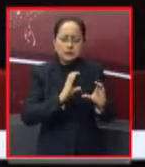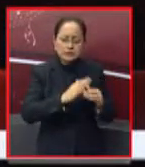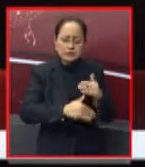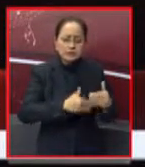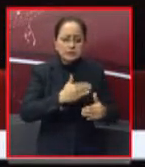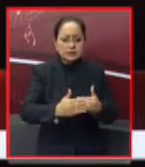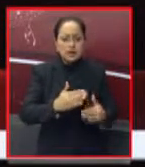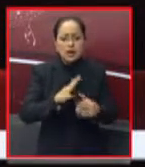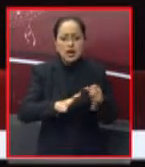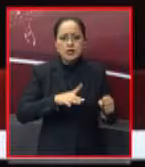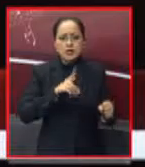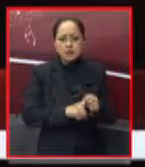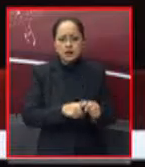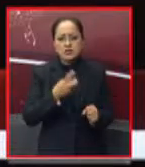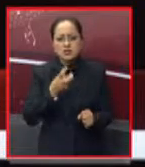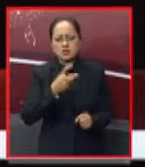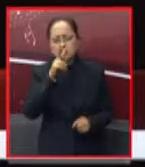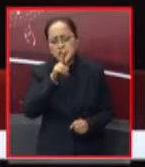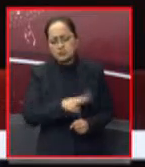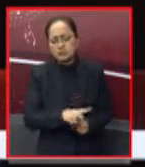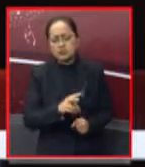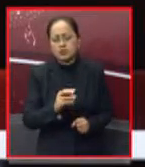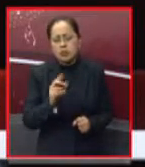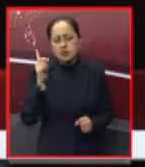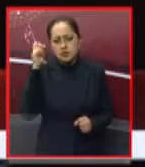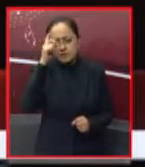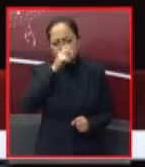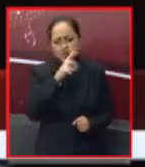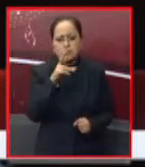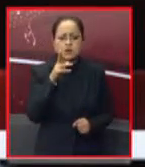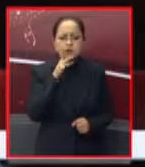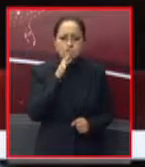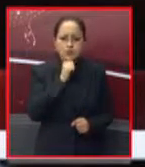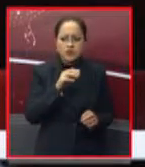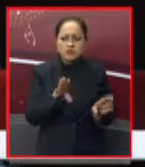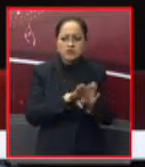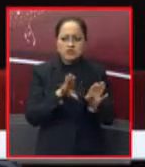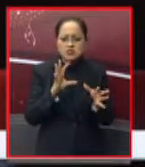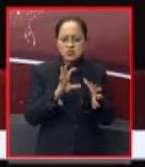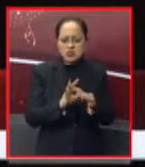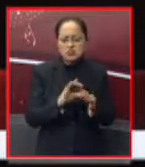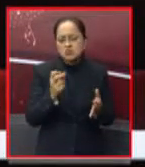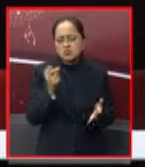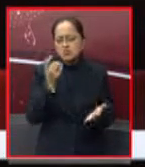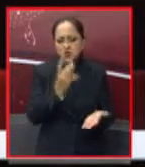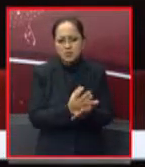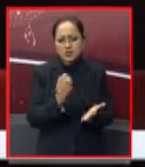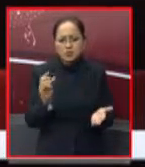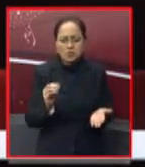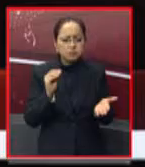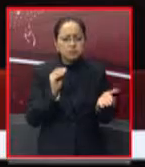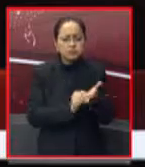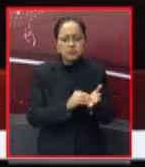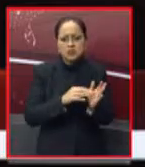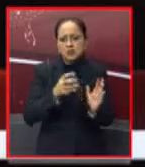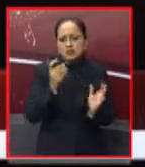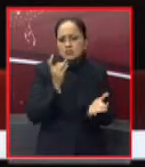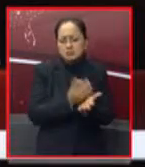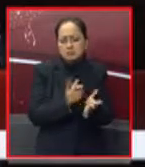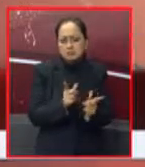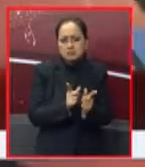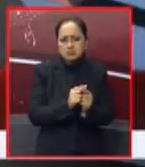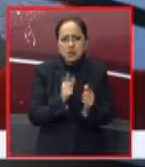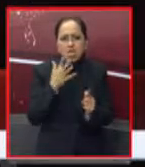animal es una realidad compleja que no puede reducirse a la mera escenificación de un spot. Es cuanto, señor